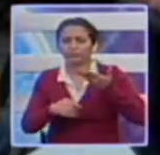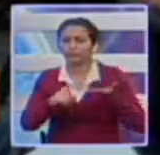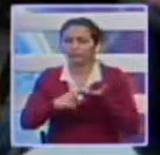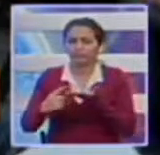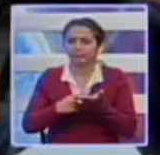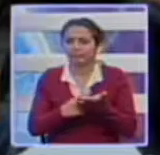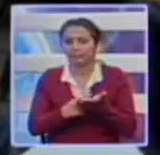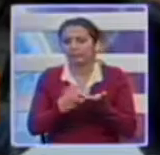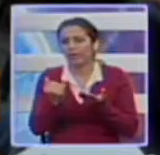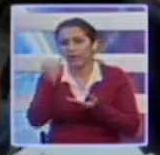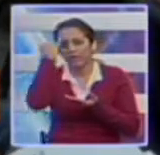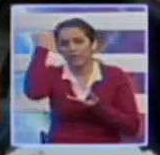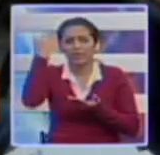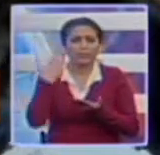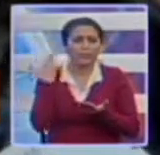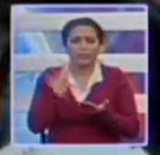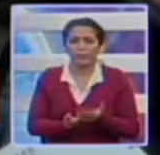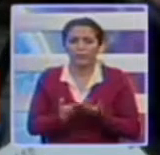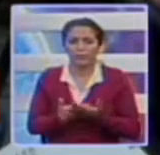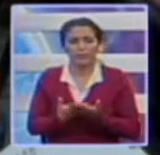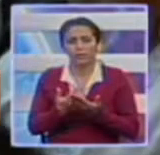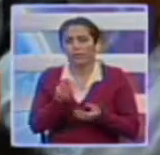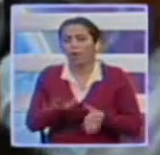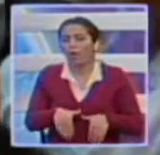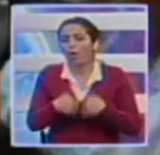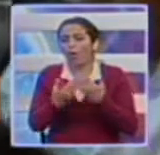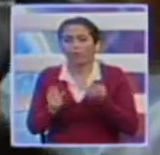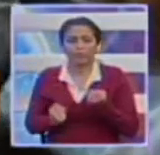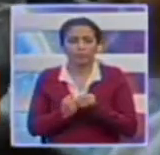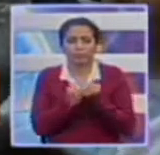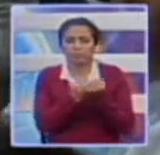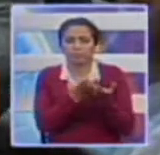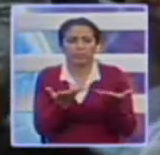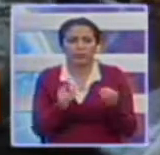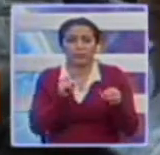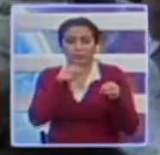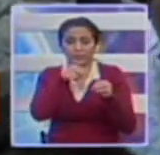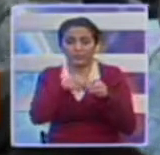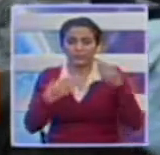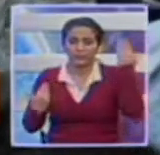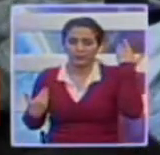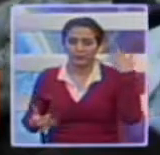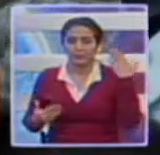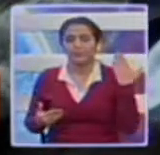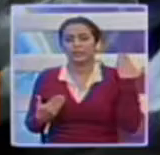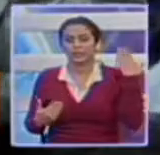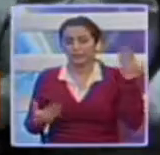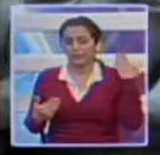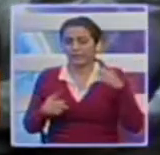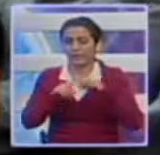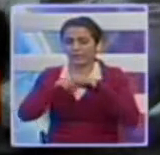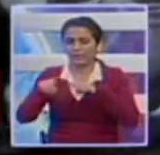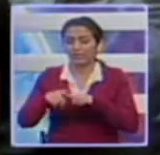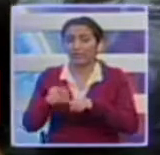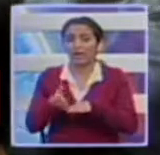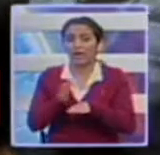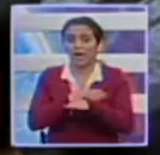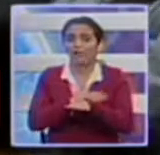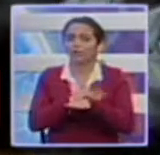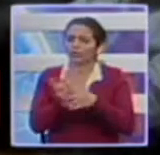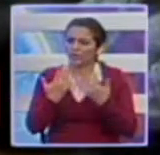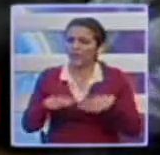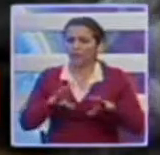propuestas para profundizar la participación política de las mujeres después de una intensa y productiva jornada de trabajo en